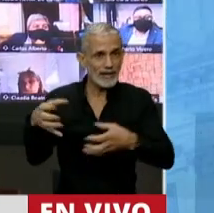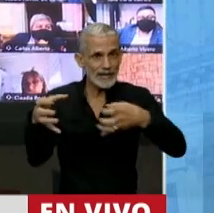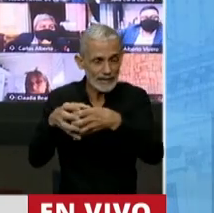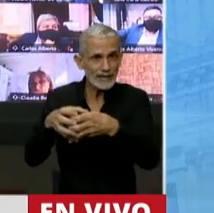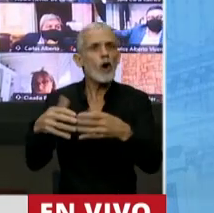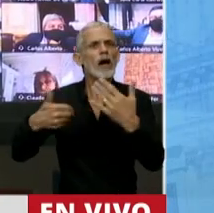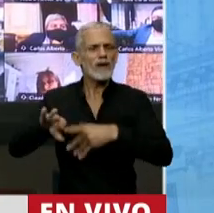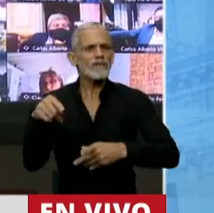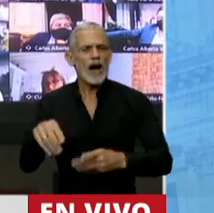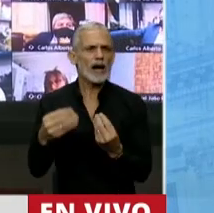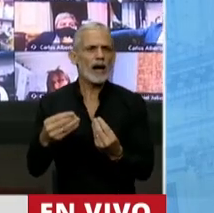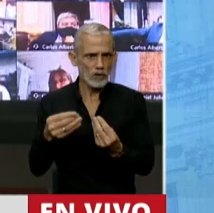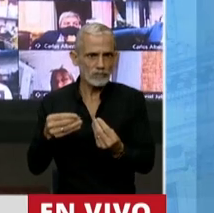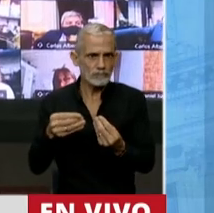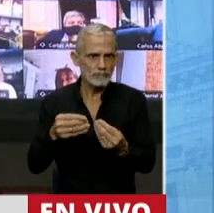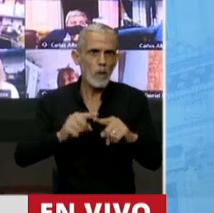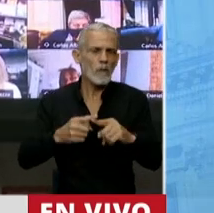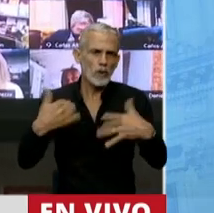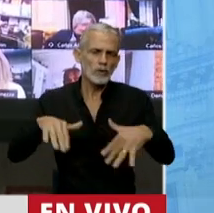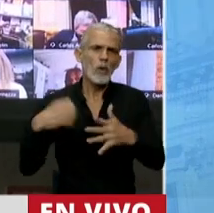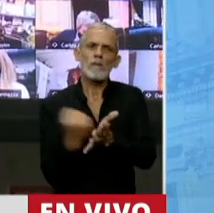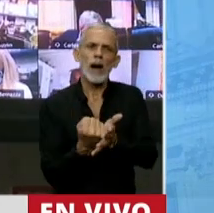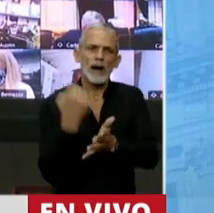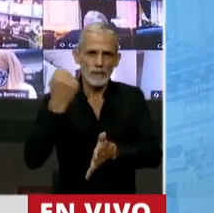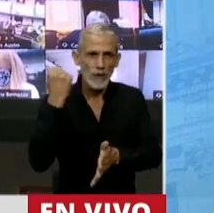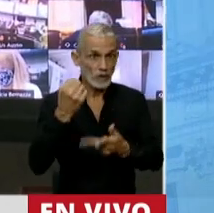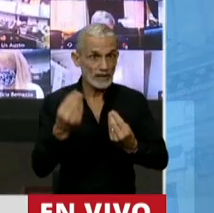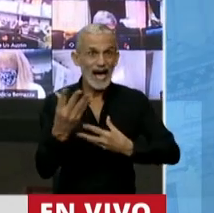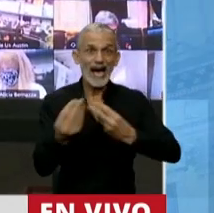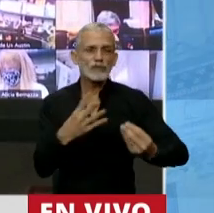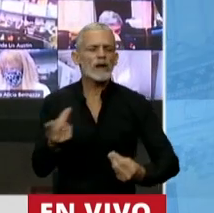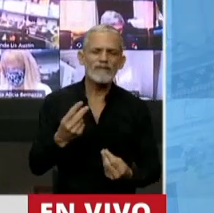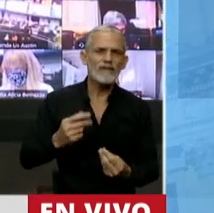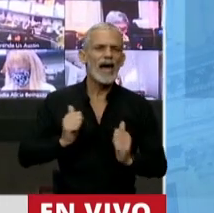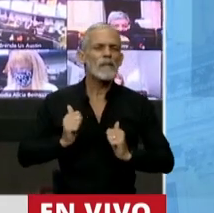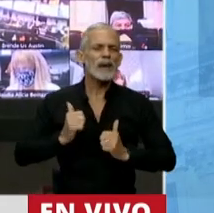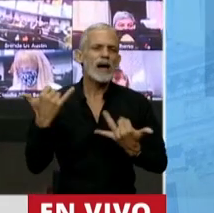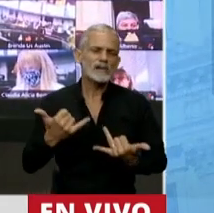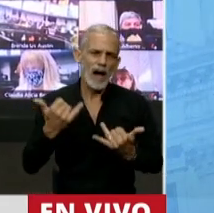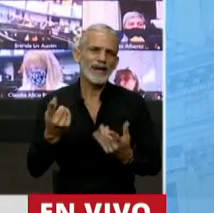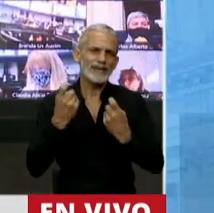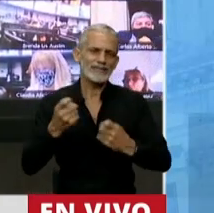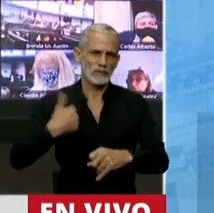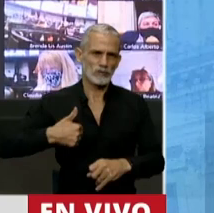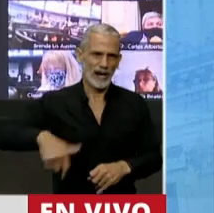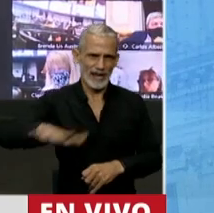que va a producir este notable hecho político y que ayuda a crear esperanza, la tan necesaria esperanza en la